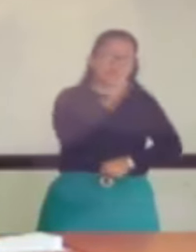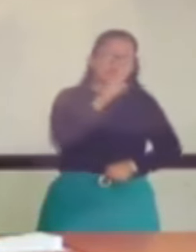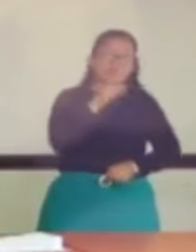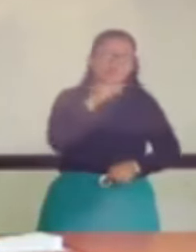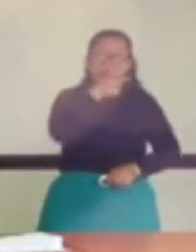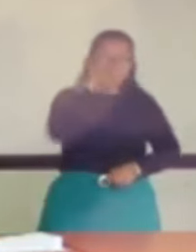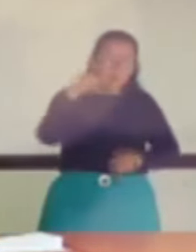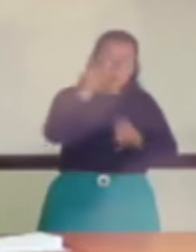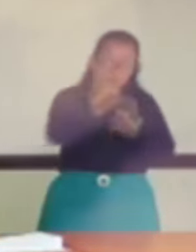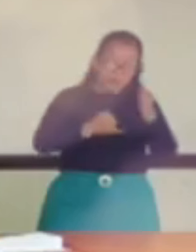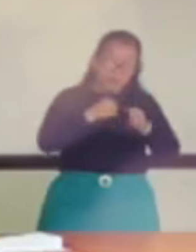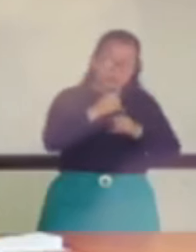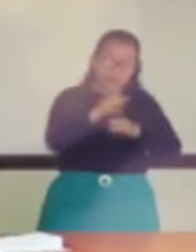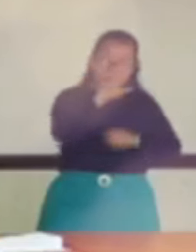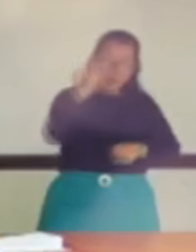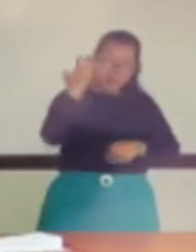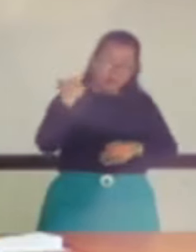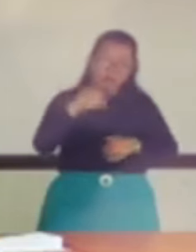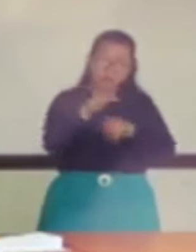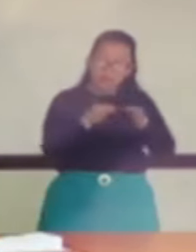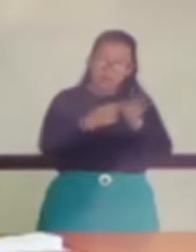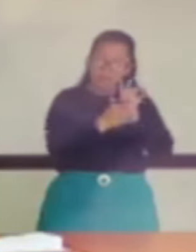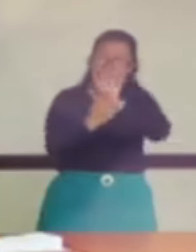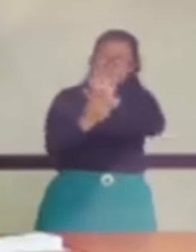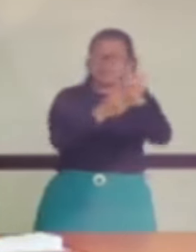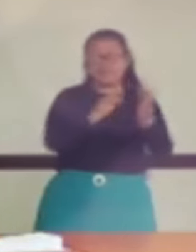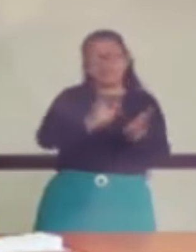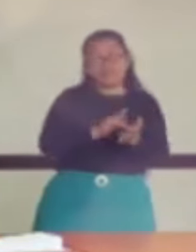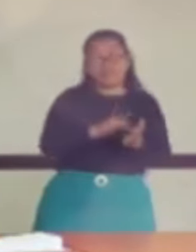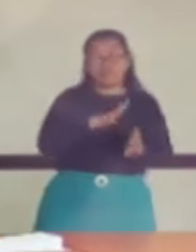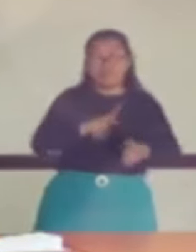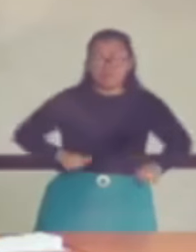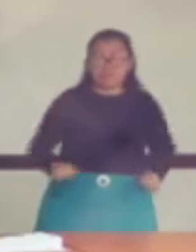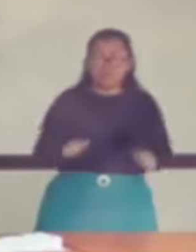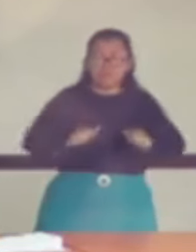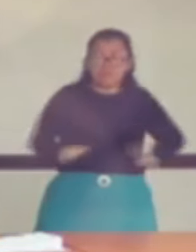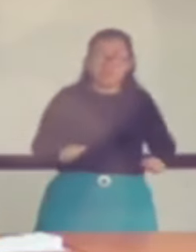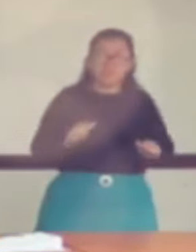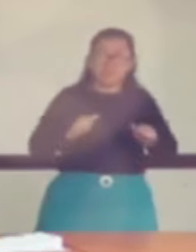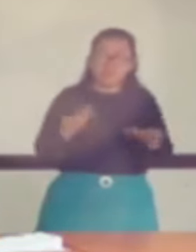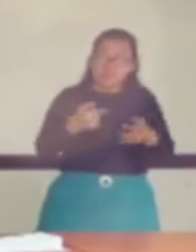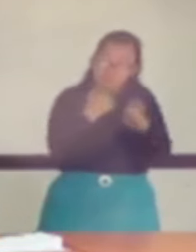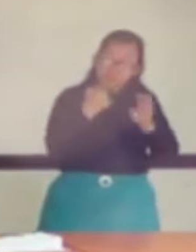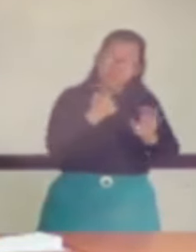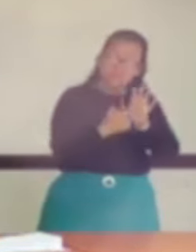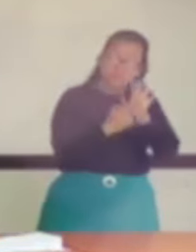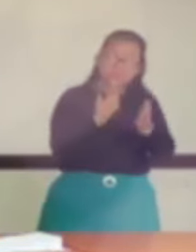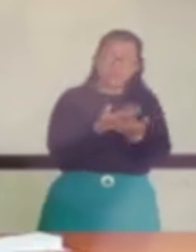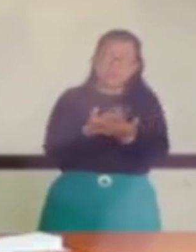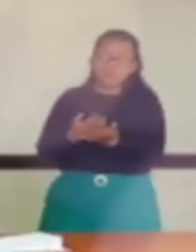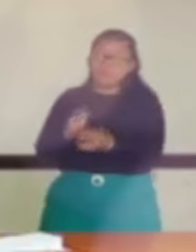mes pasado. A ellos se les presentaron las inconsistencias que existían en Amatitlán y se les hizo la observación que